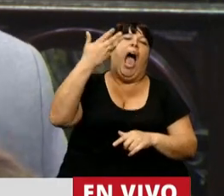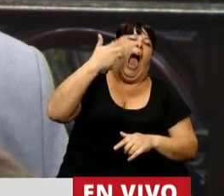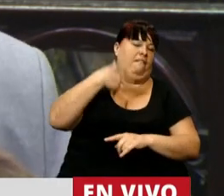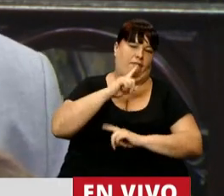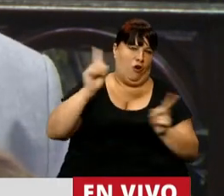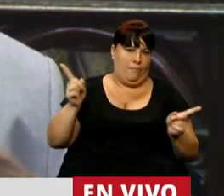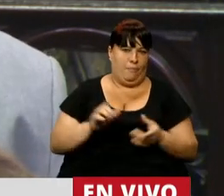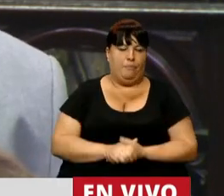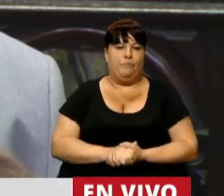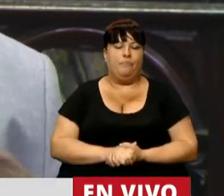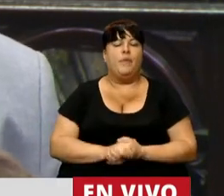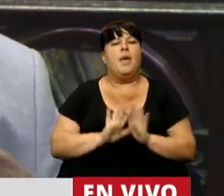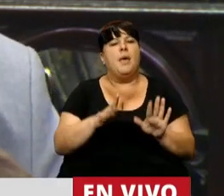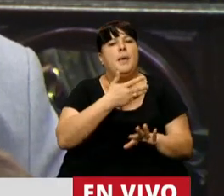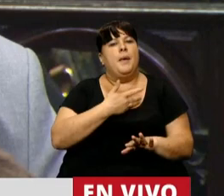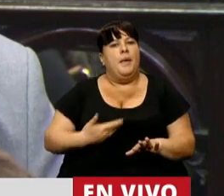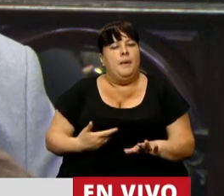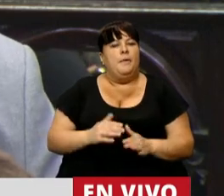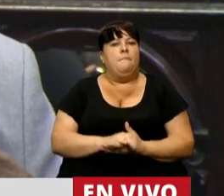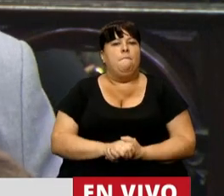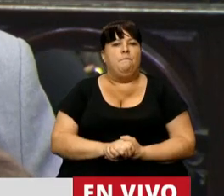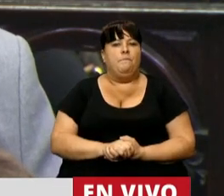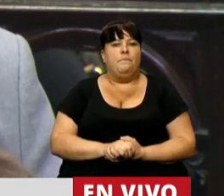relatos. Mire, presidente,